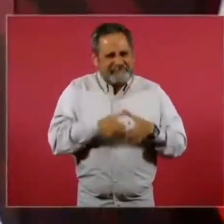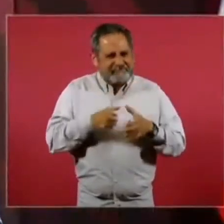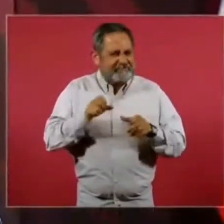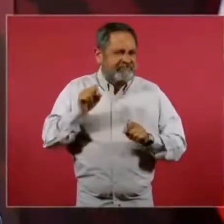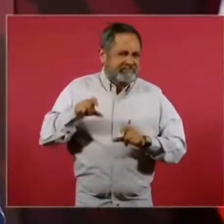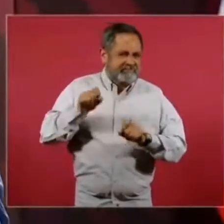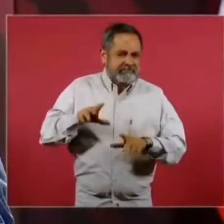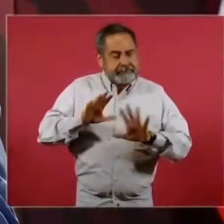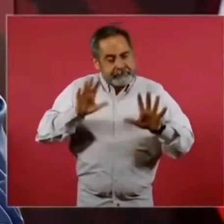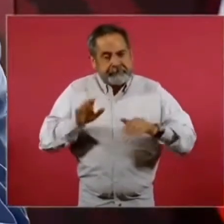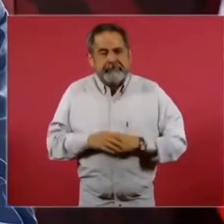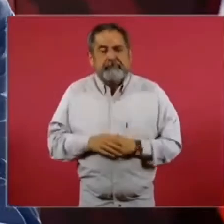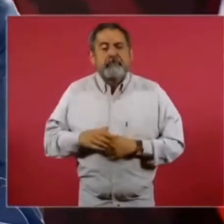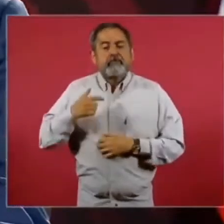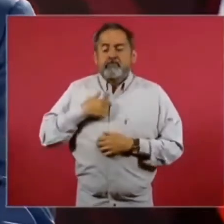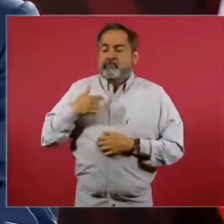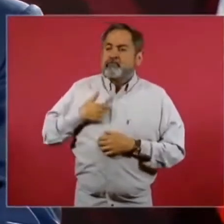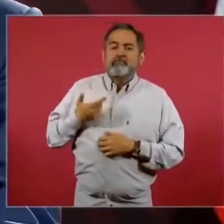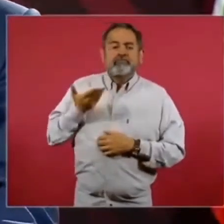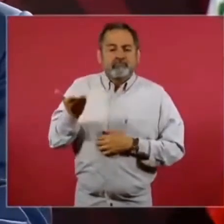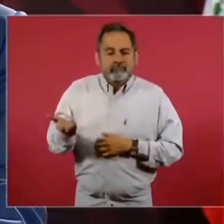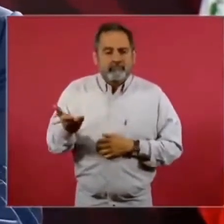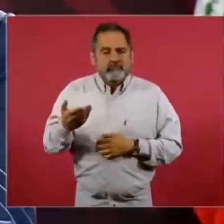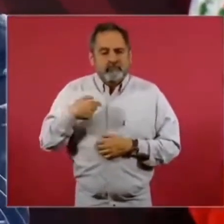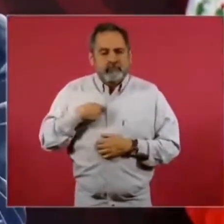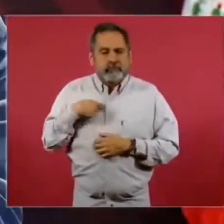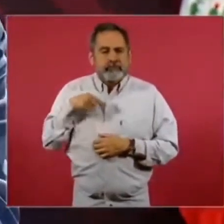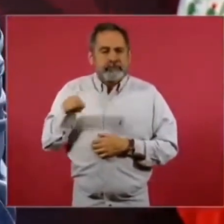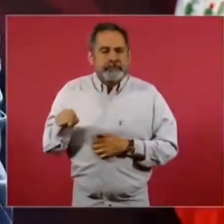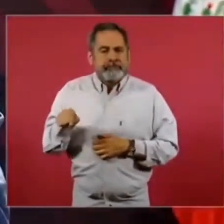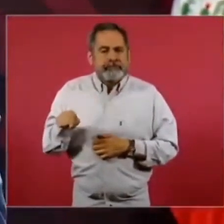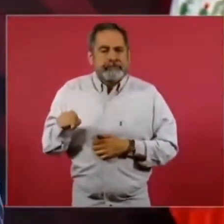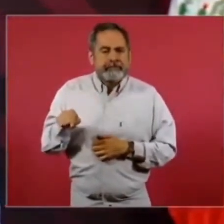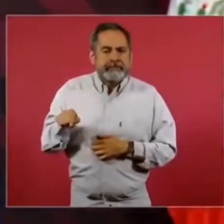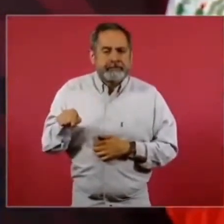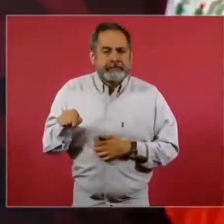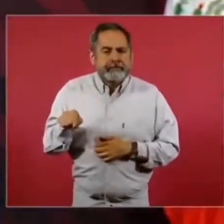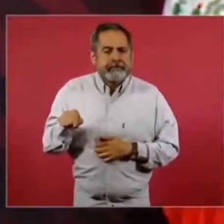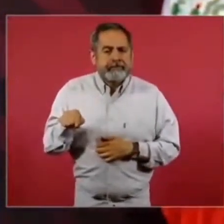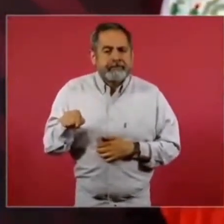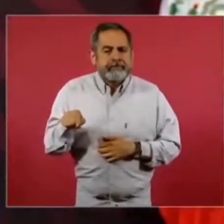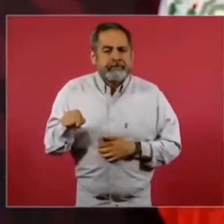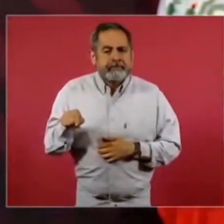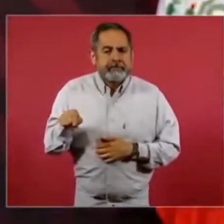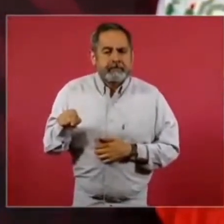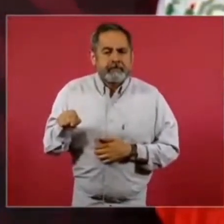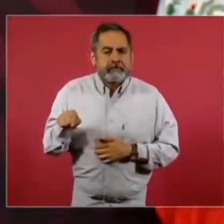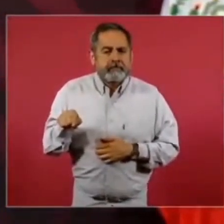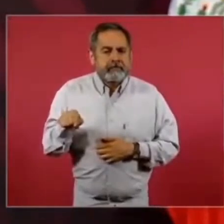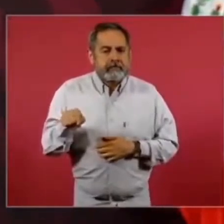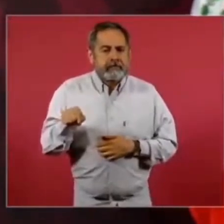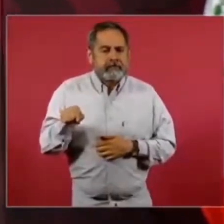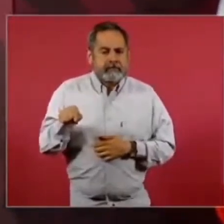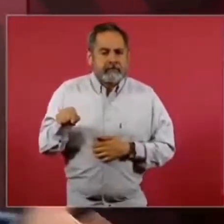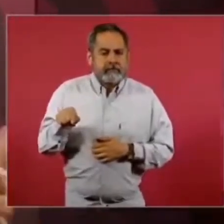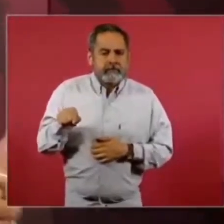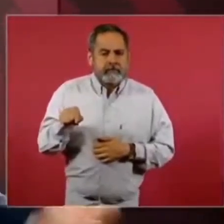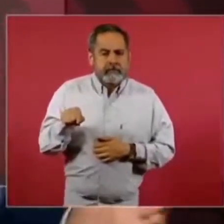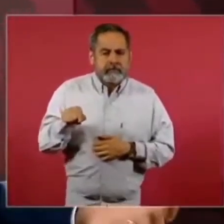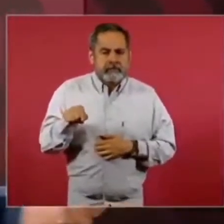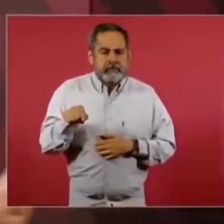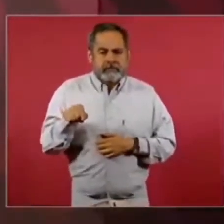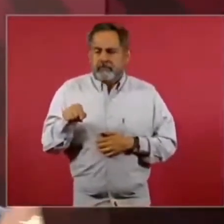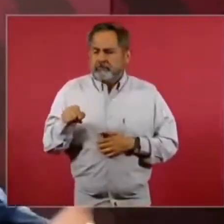Entonces pedí que nos reuniéramos con la iglesia